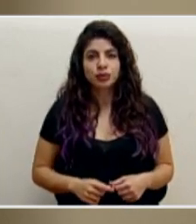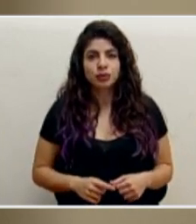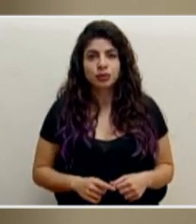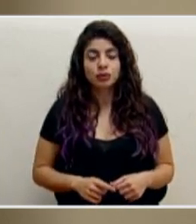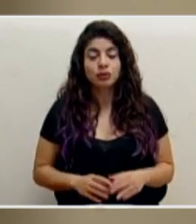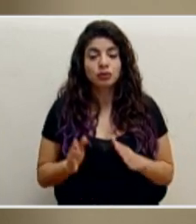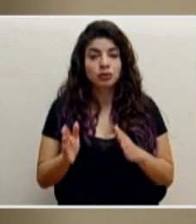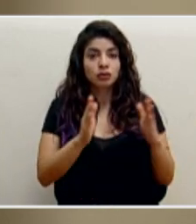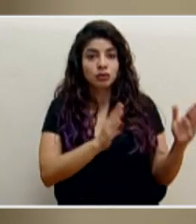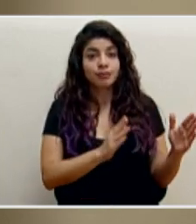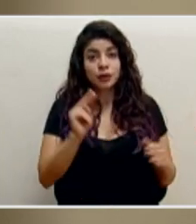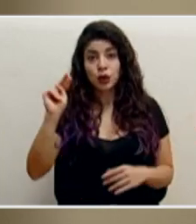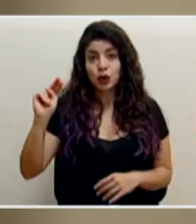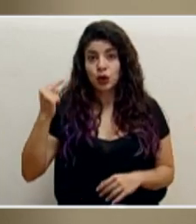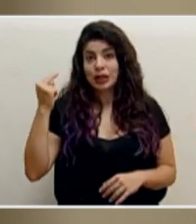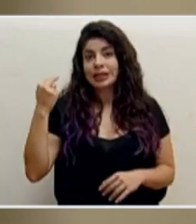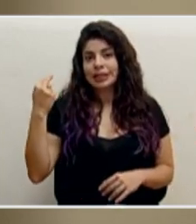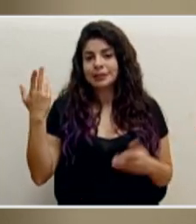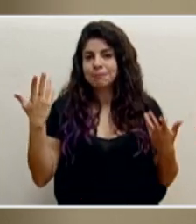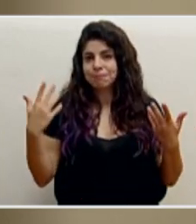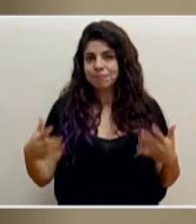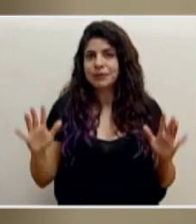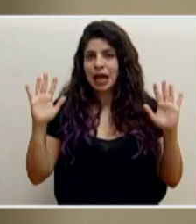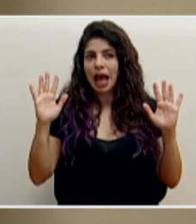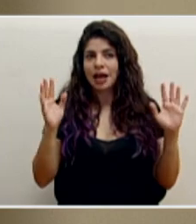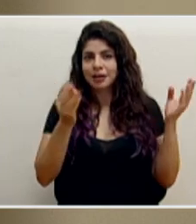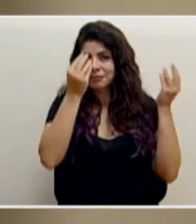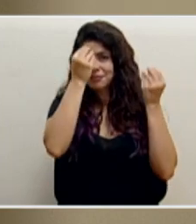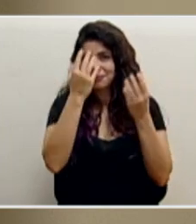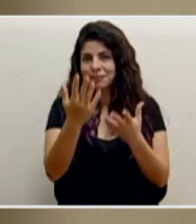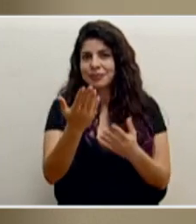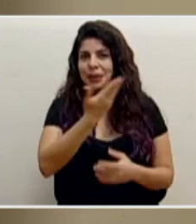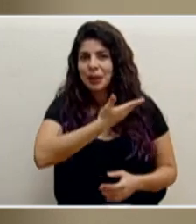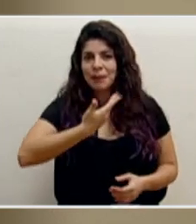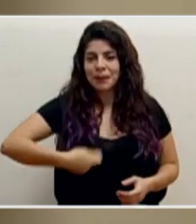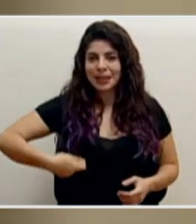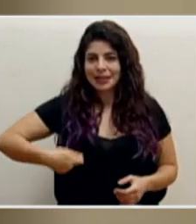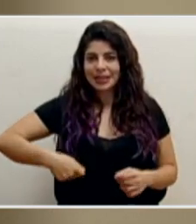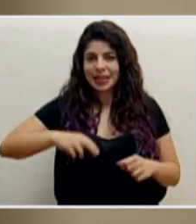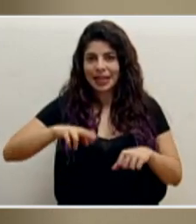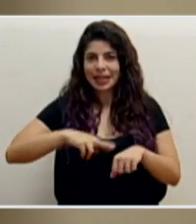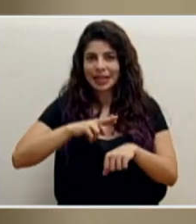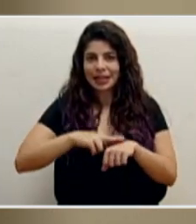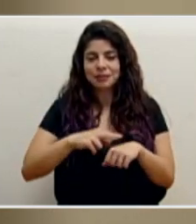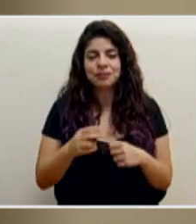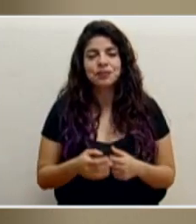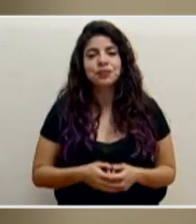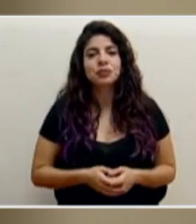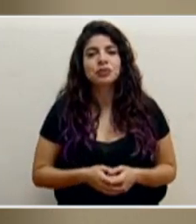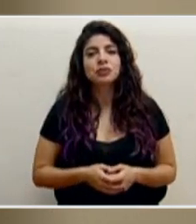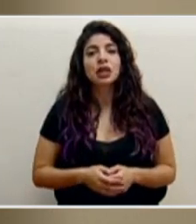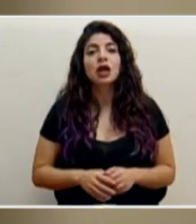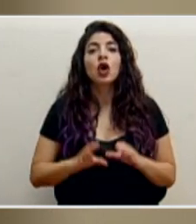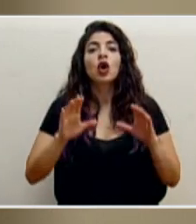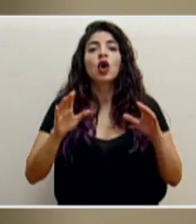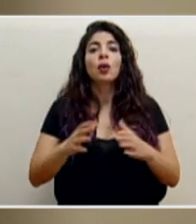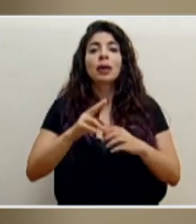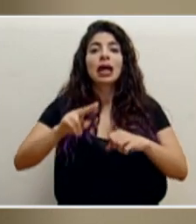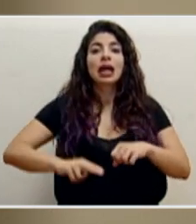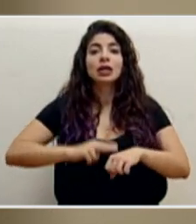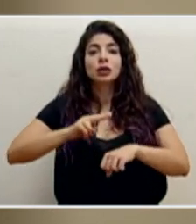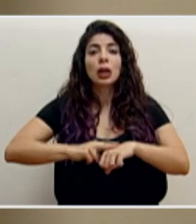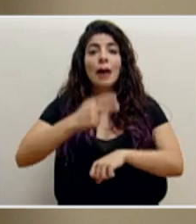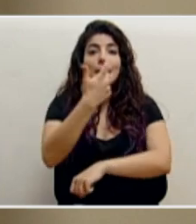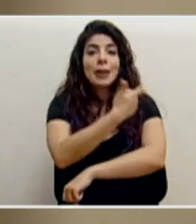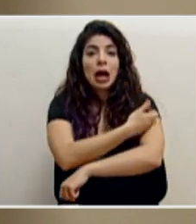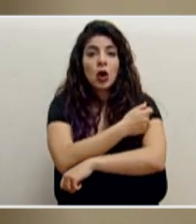Y con respecto a la noticia que ya nos adelantaba el señor Presidente de la República, la Comisión Nacional de